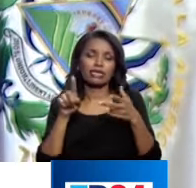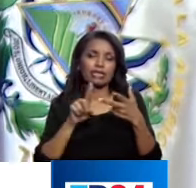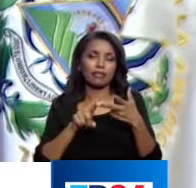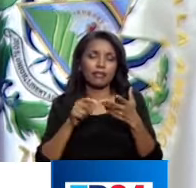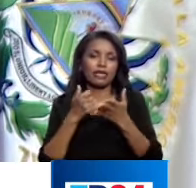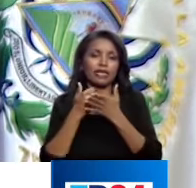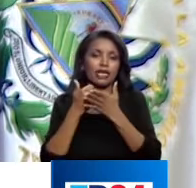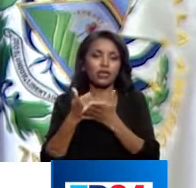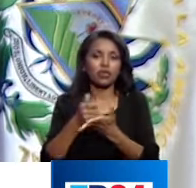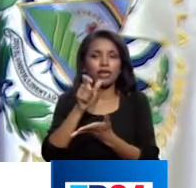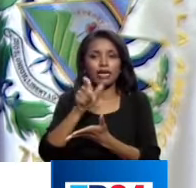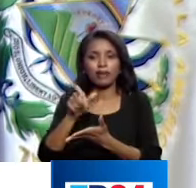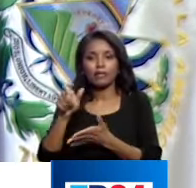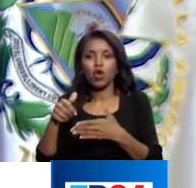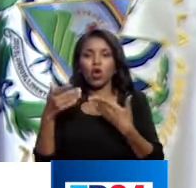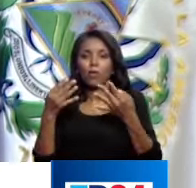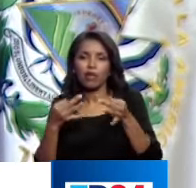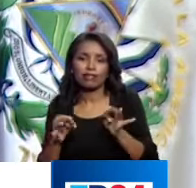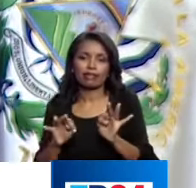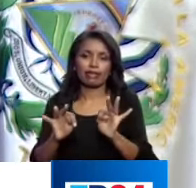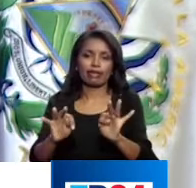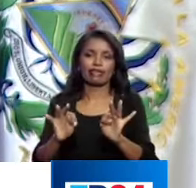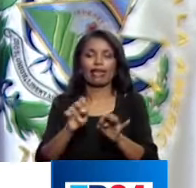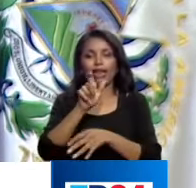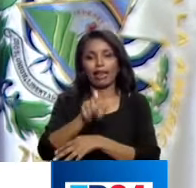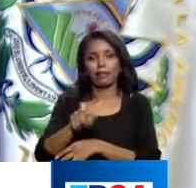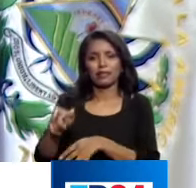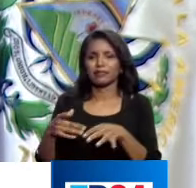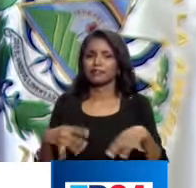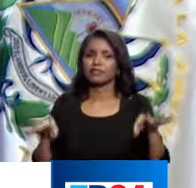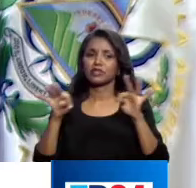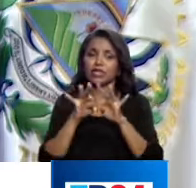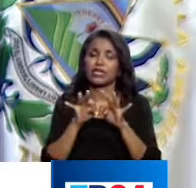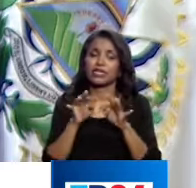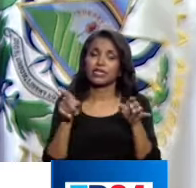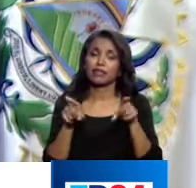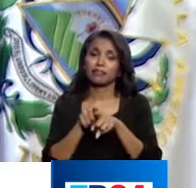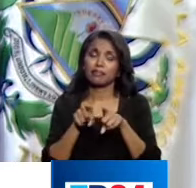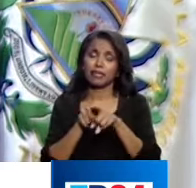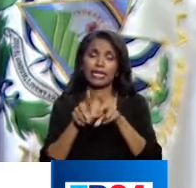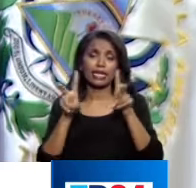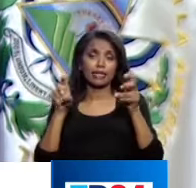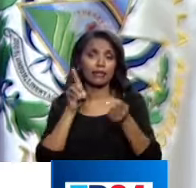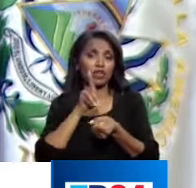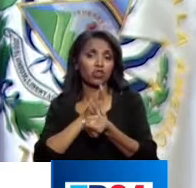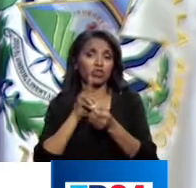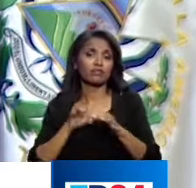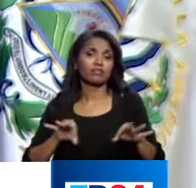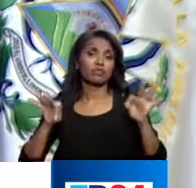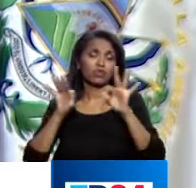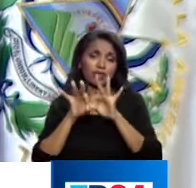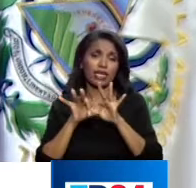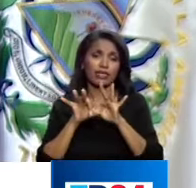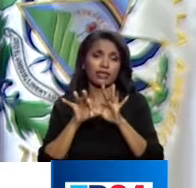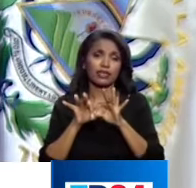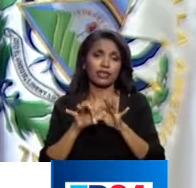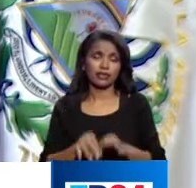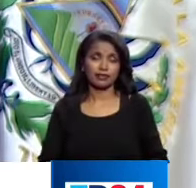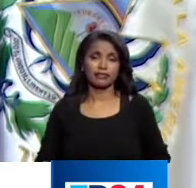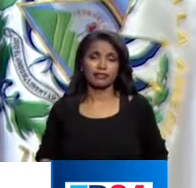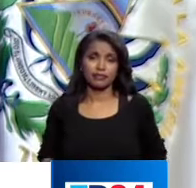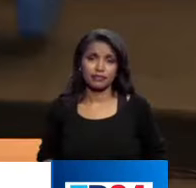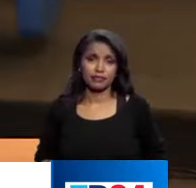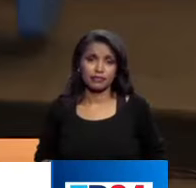al cliente. La policía, la seguridad y también la atención médica, estableciendo puestos de salud cerca de las áreas de